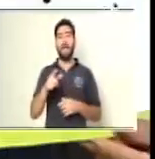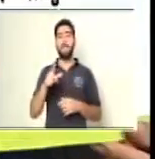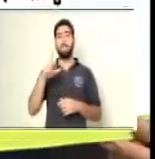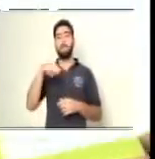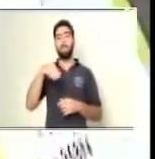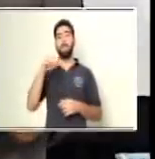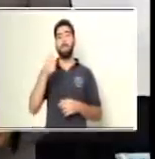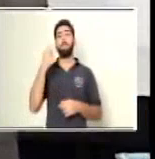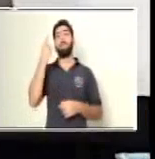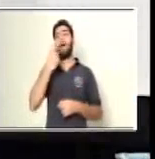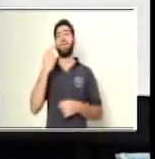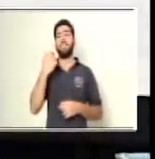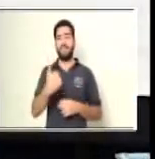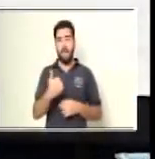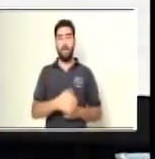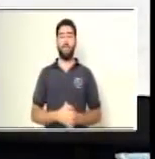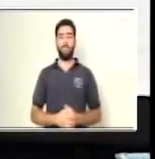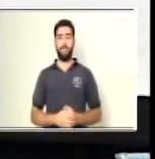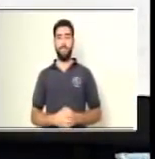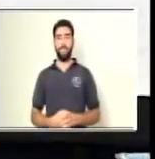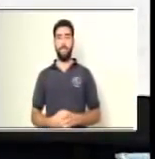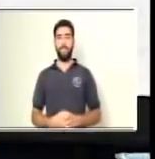masa.